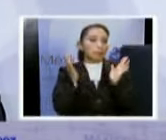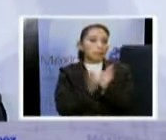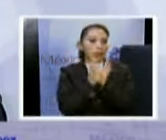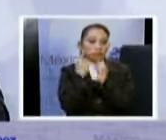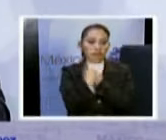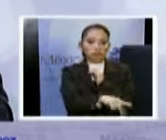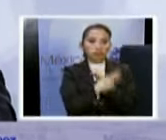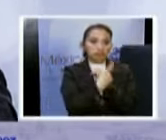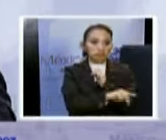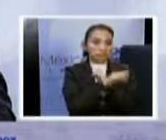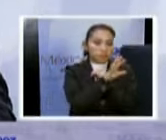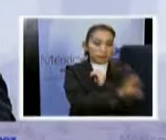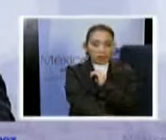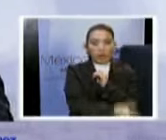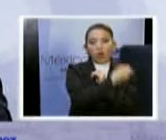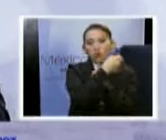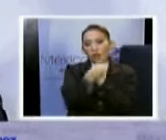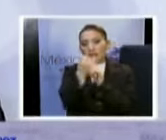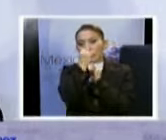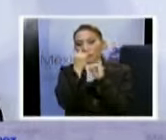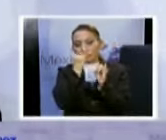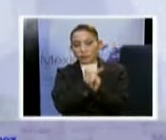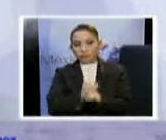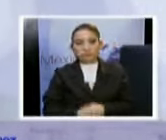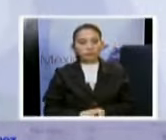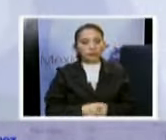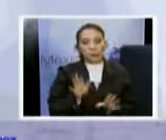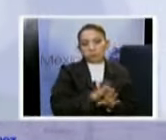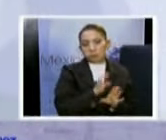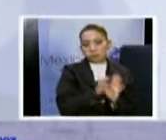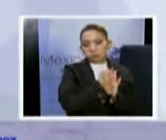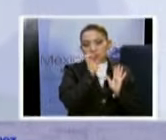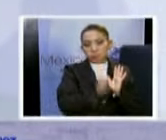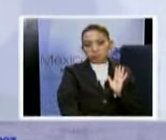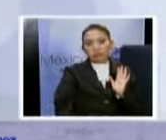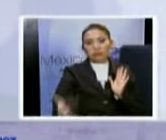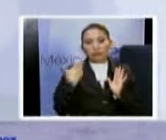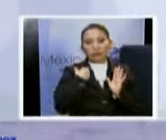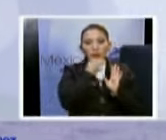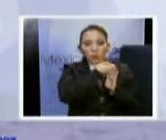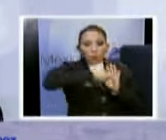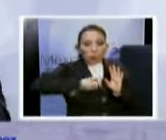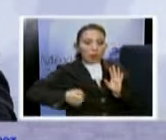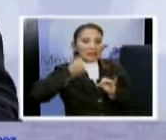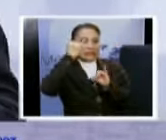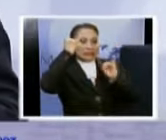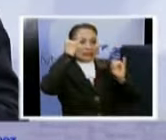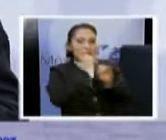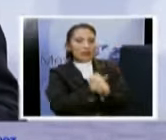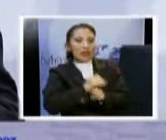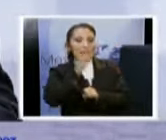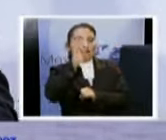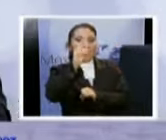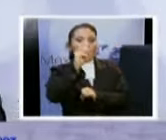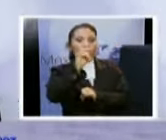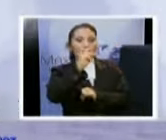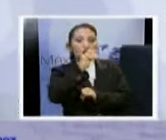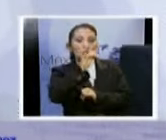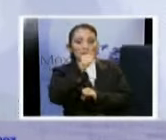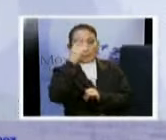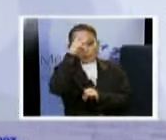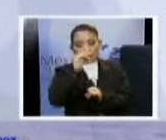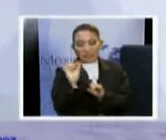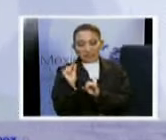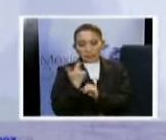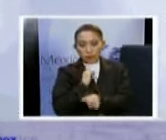título propio en organismos internacionales. Tal es el caso de la Organización Internacional de la Francofonía, a la que México